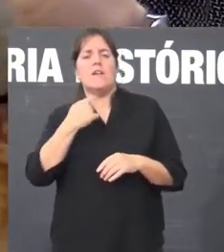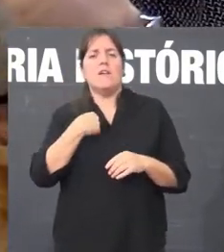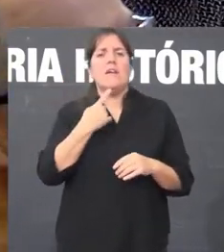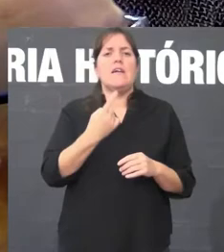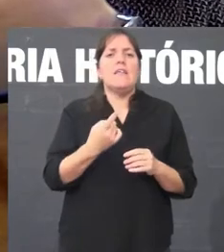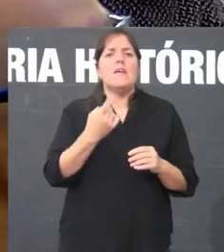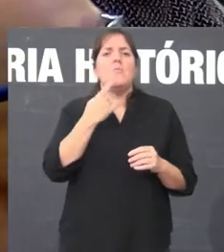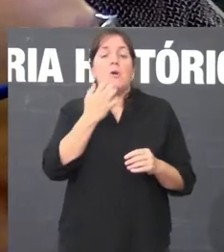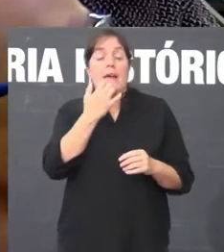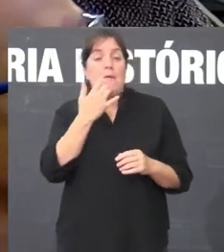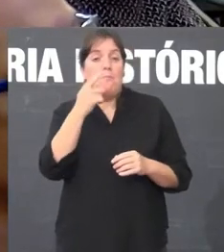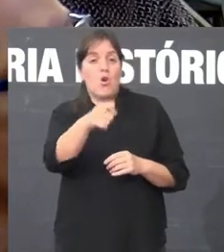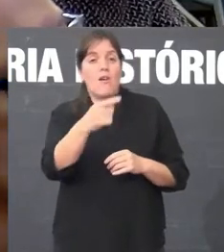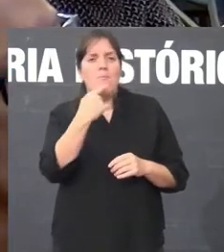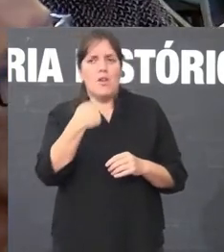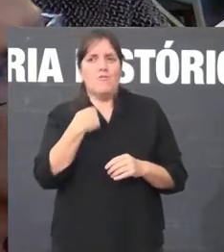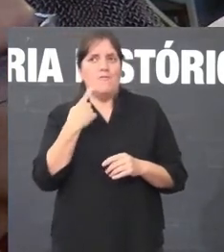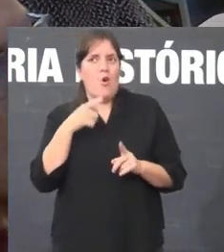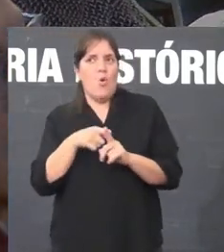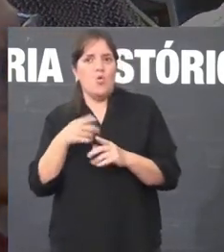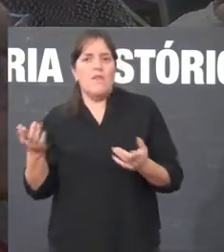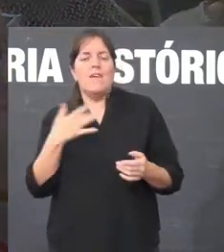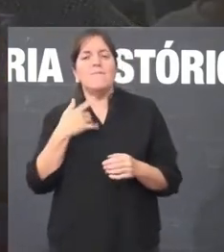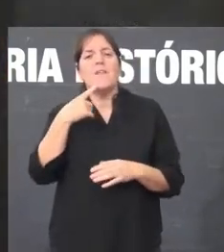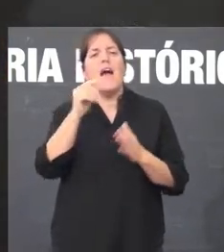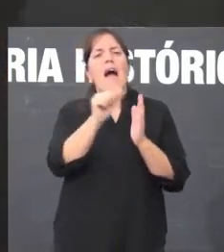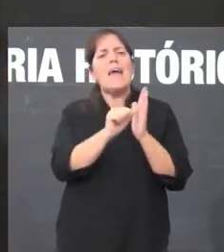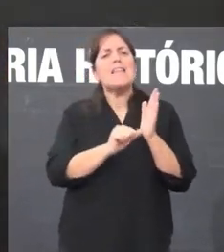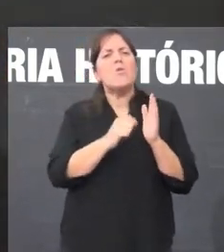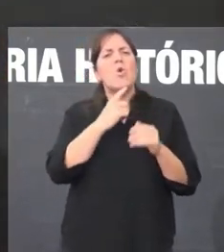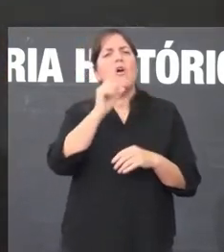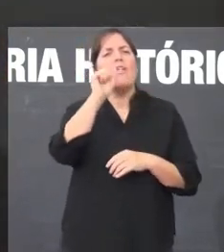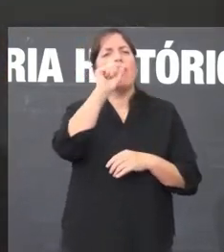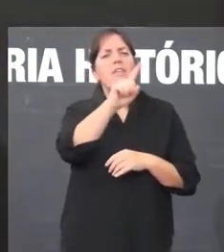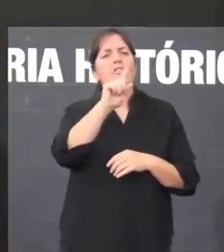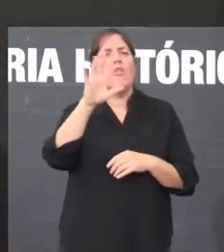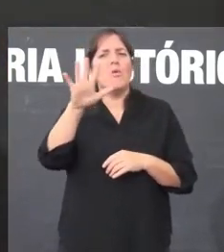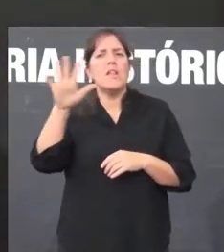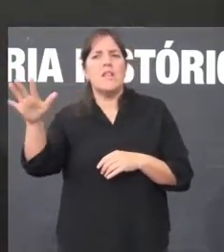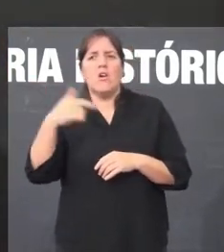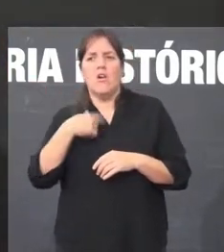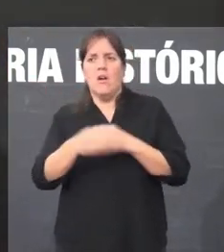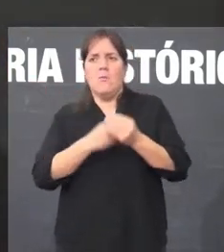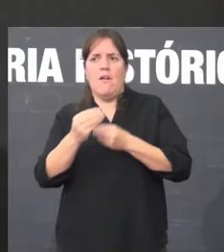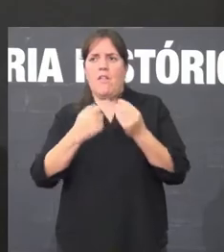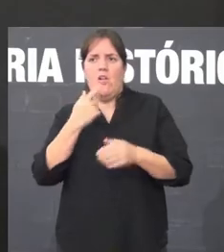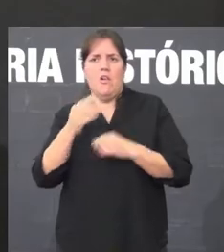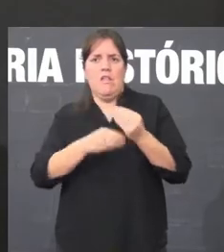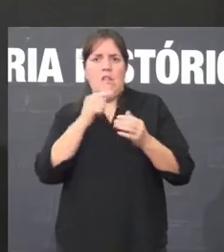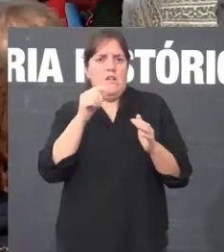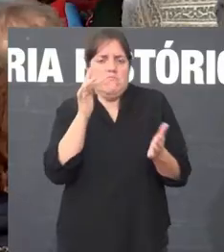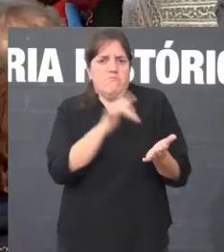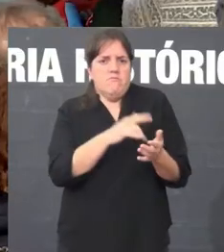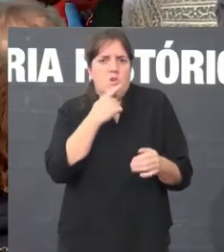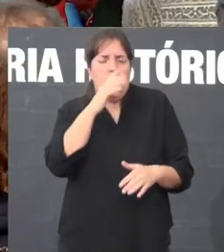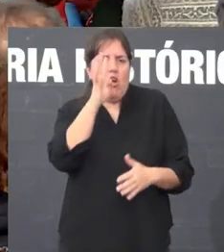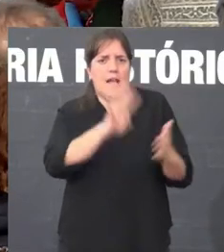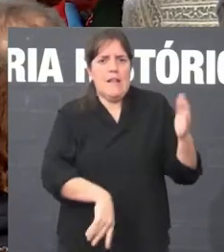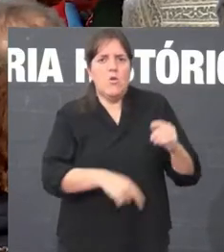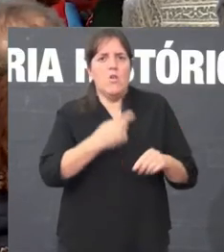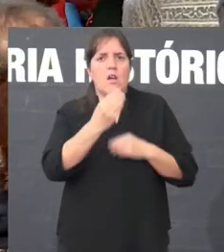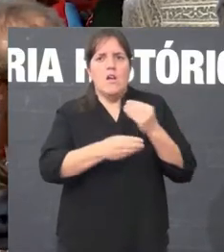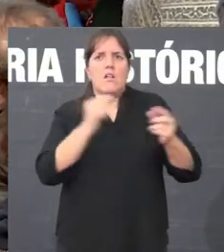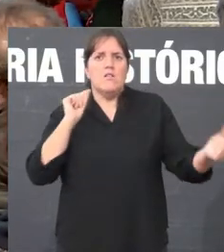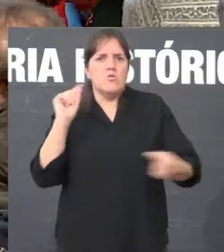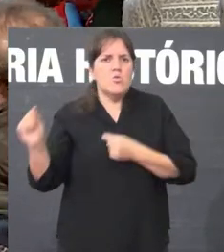bueno, pero te lo aplican. El 155 no era para hacer lo que hicieron con Cataluña. El 155 se pensó, tú lees las